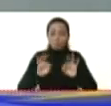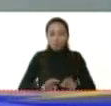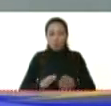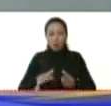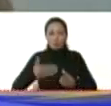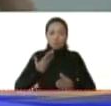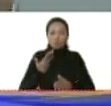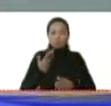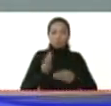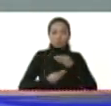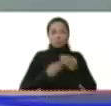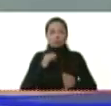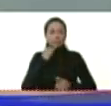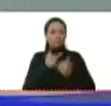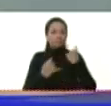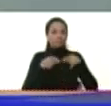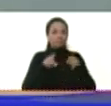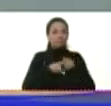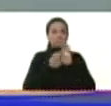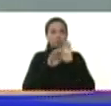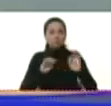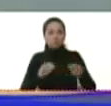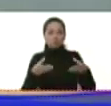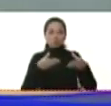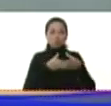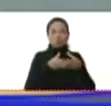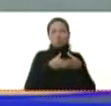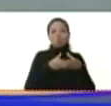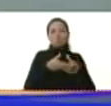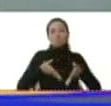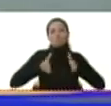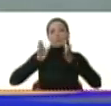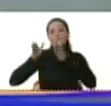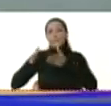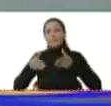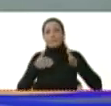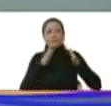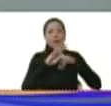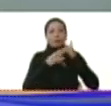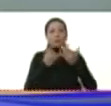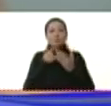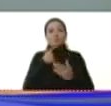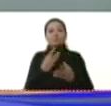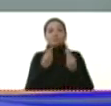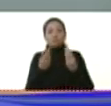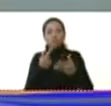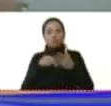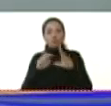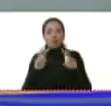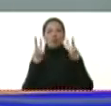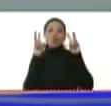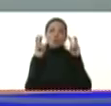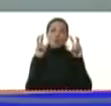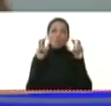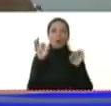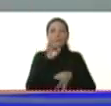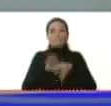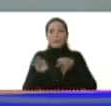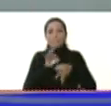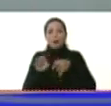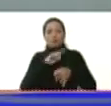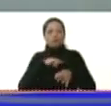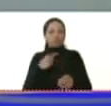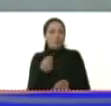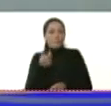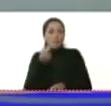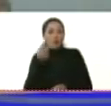poder culminar este conjunto residencial, y eso dice mucho de la nueva criptomoneda que tenemos en